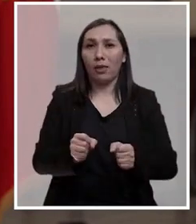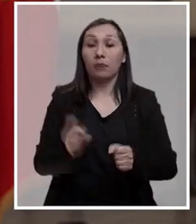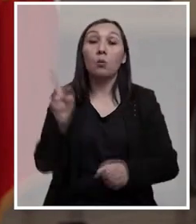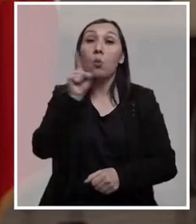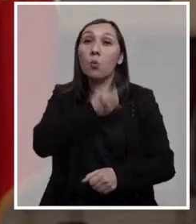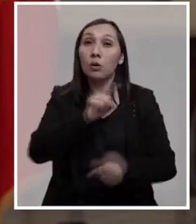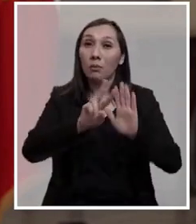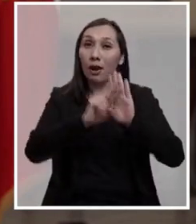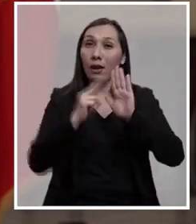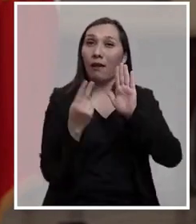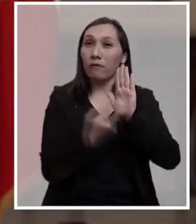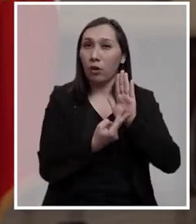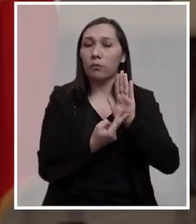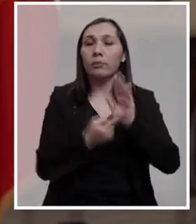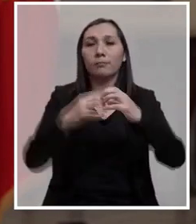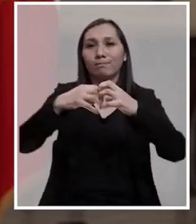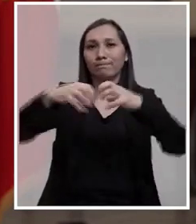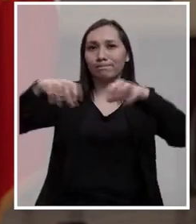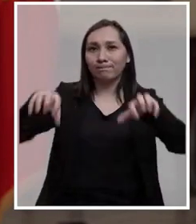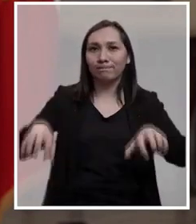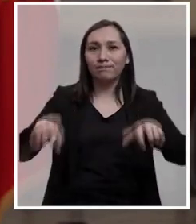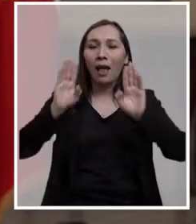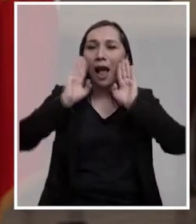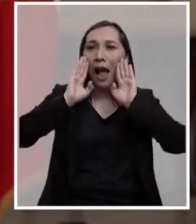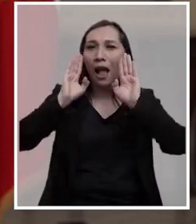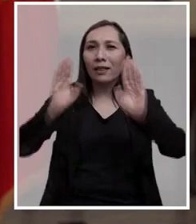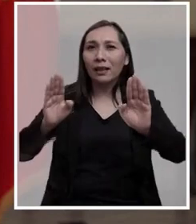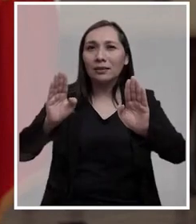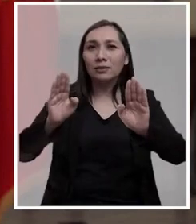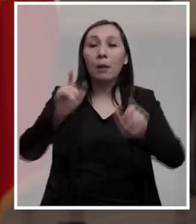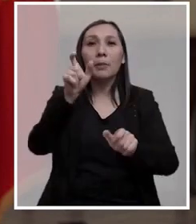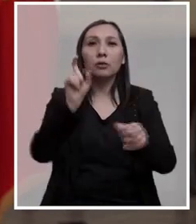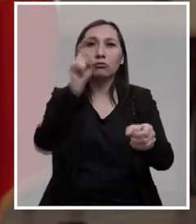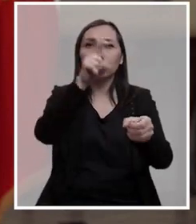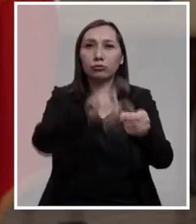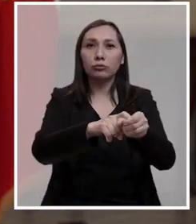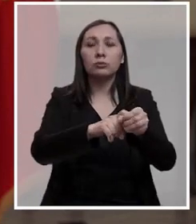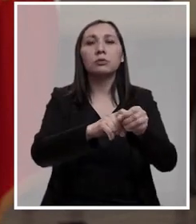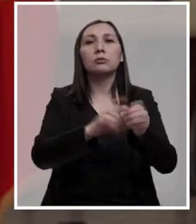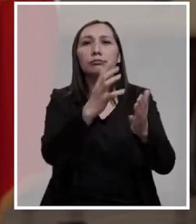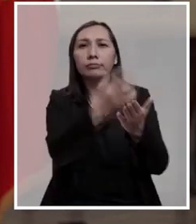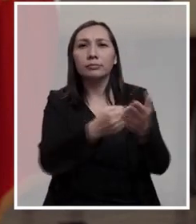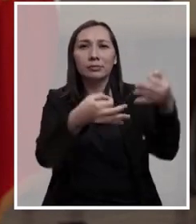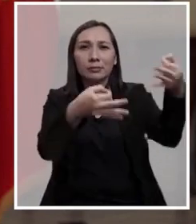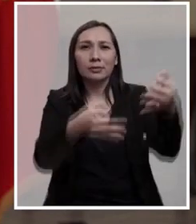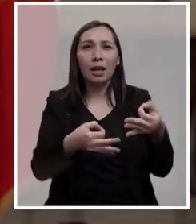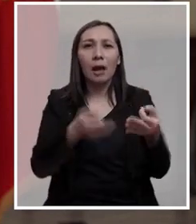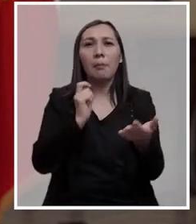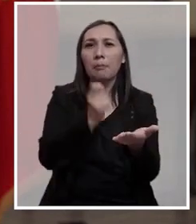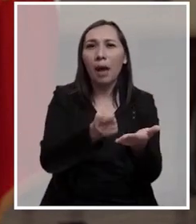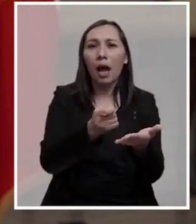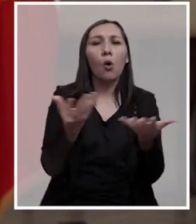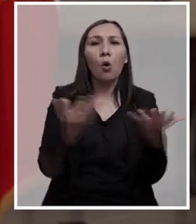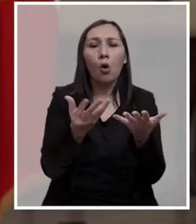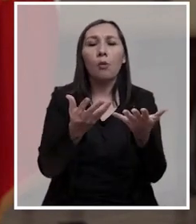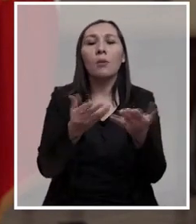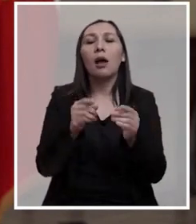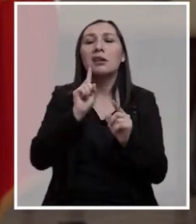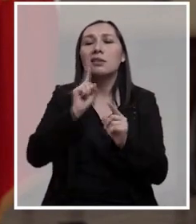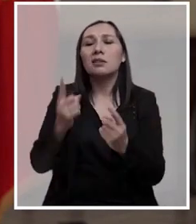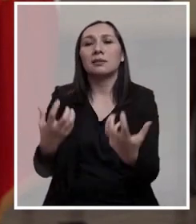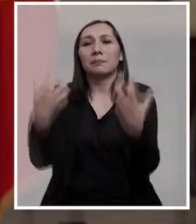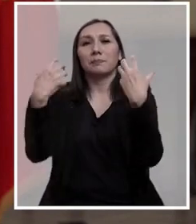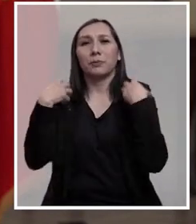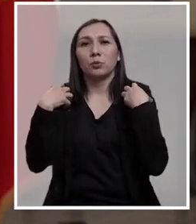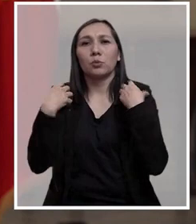esta reforma separa el servicio de atención para los afiliados la recaudación capturas las cobranzas y el pago las que